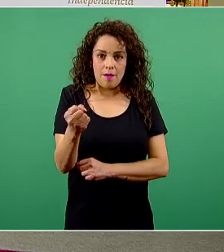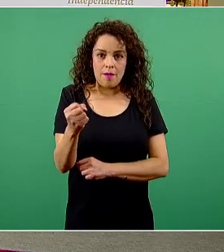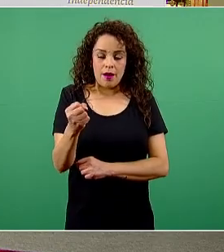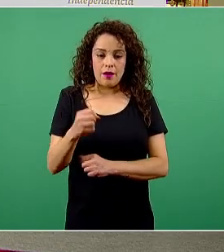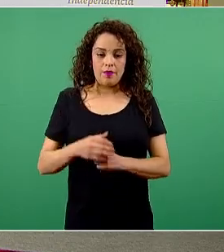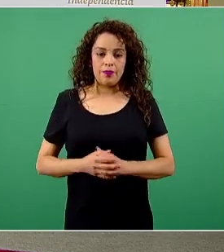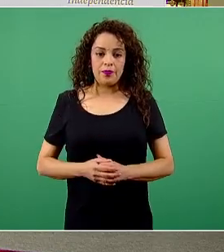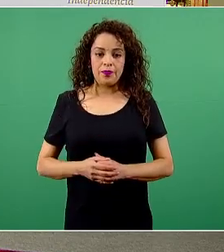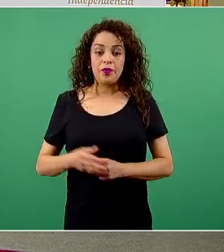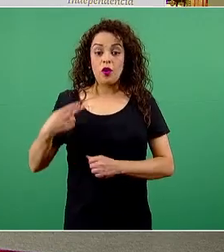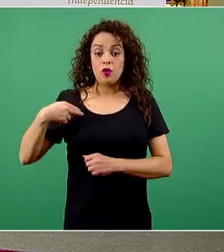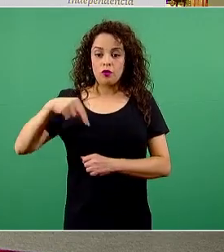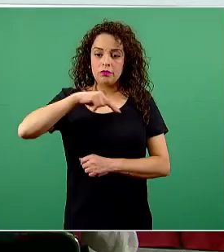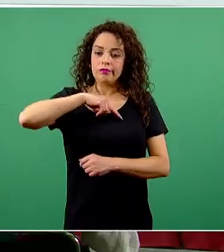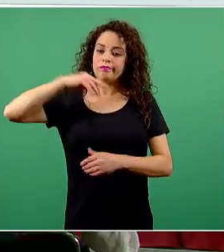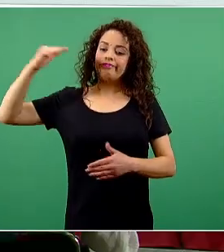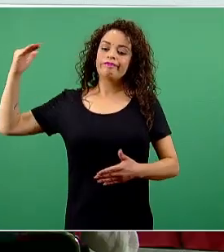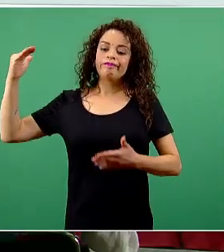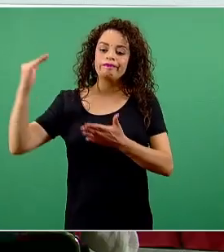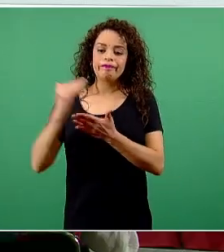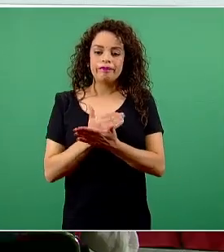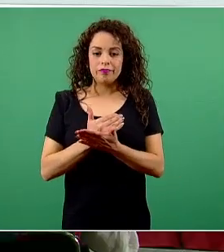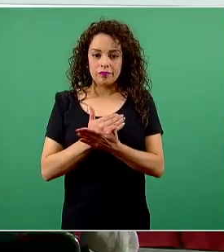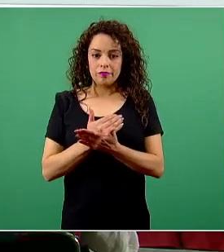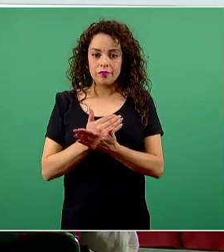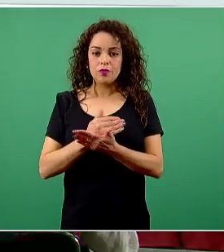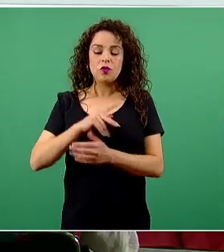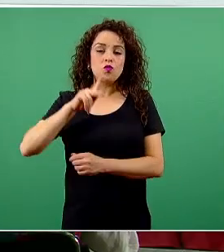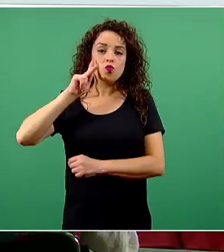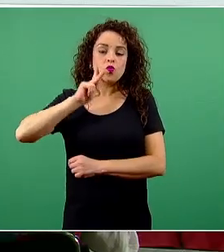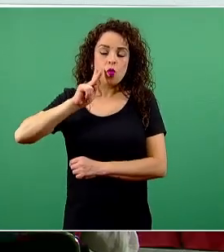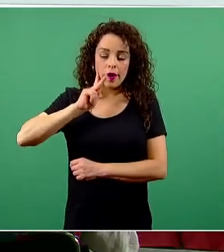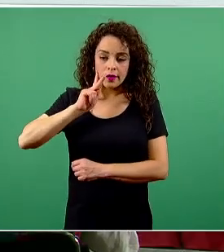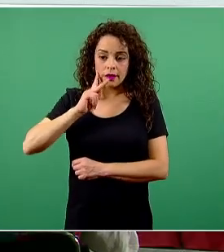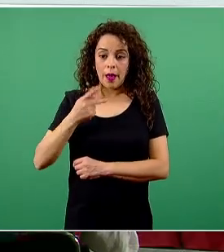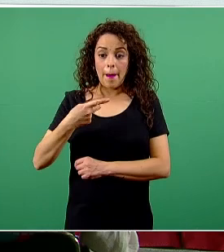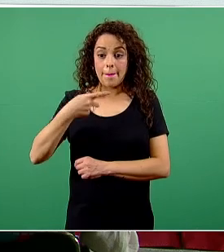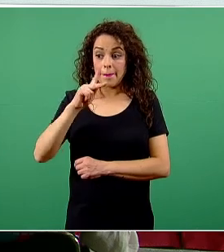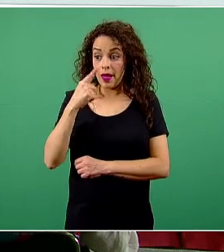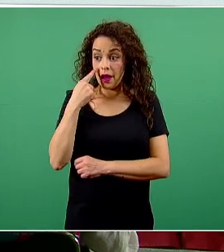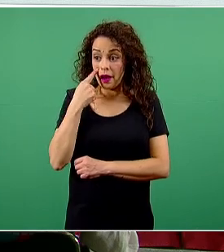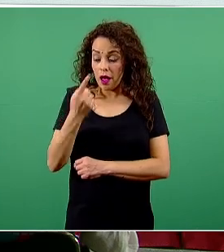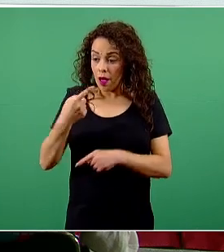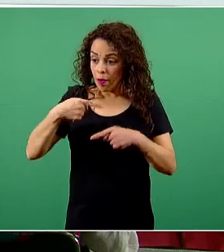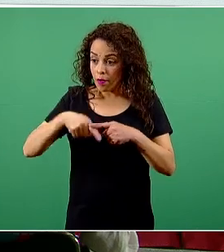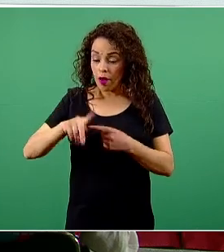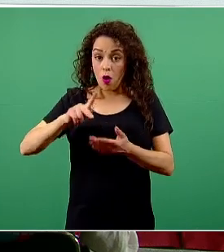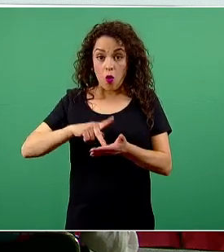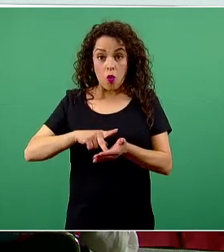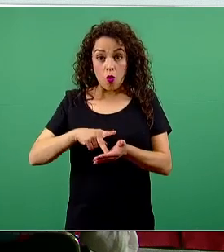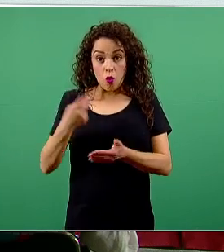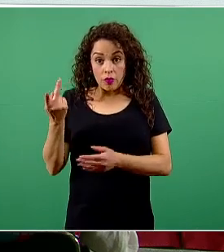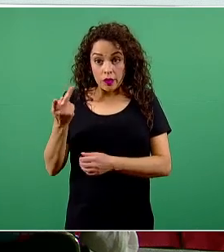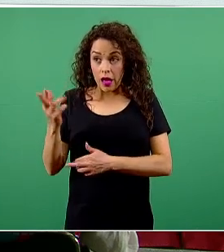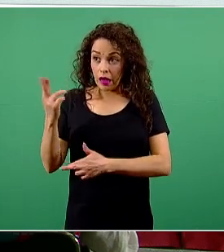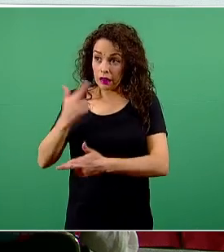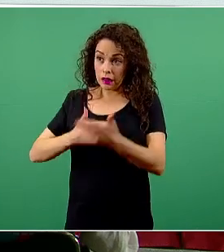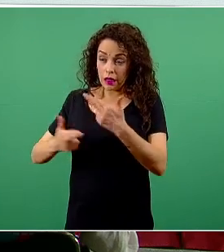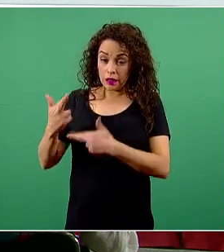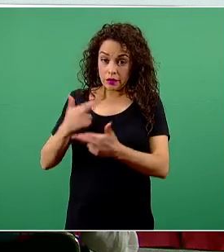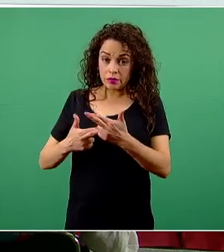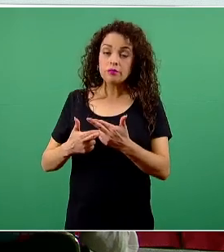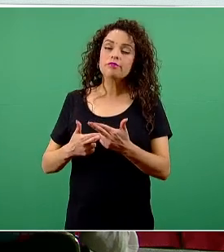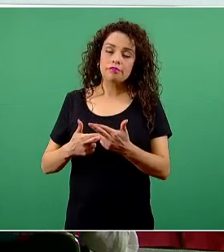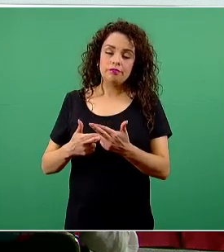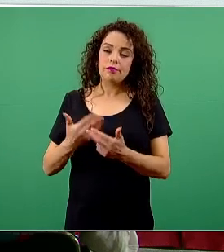Nosotros redujimos el número de muestras. Sin embargo, al ver que comenzó nuevamente la nueva ola, pedimos